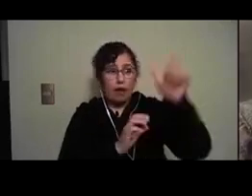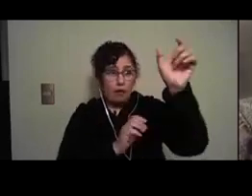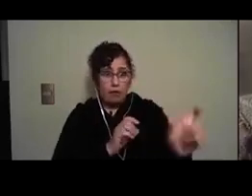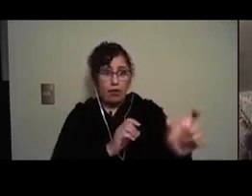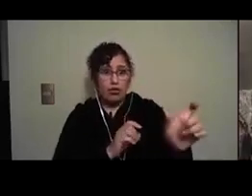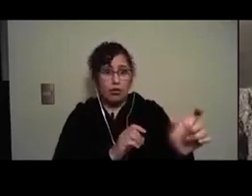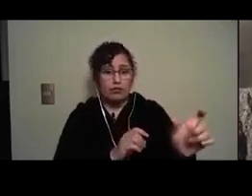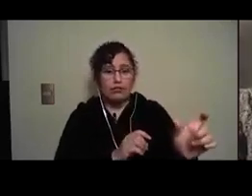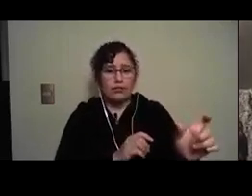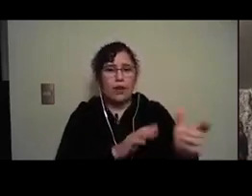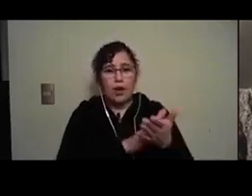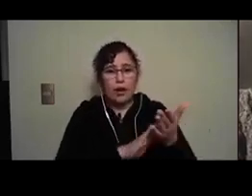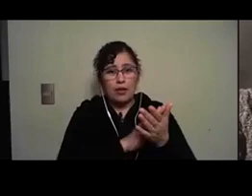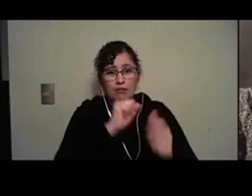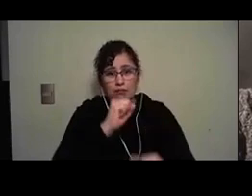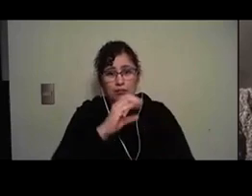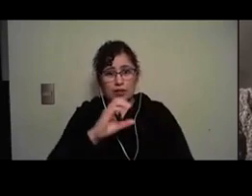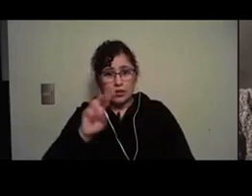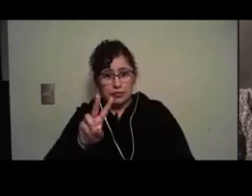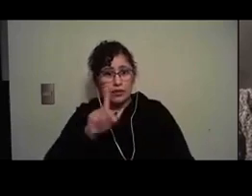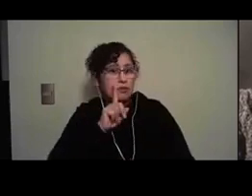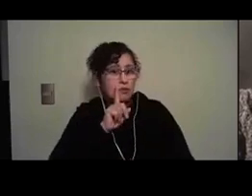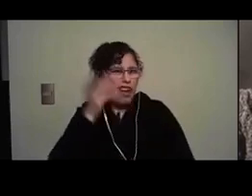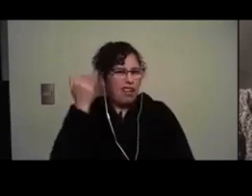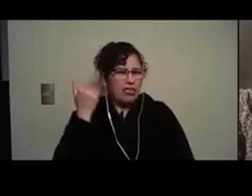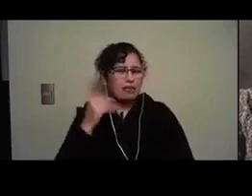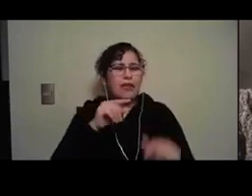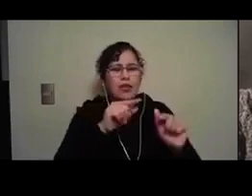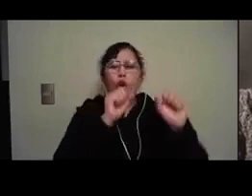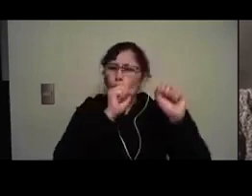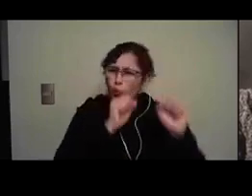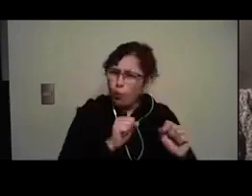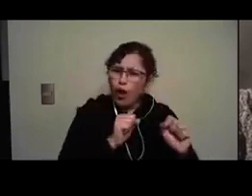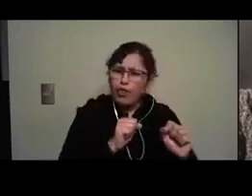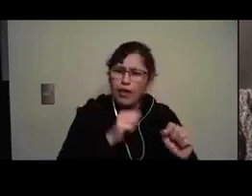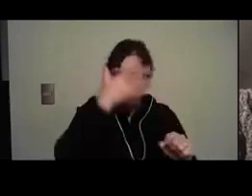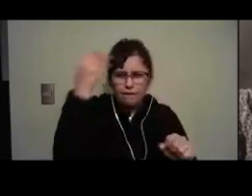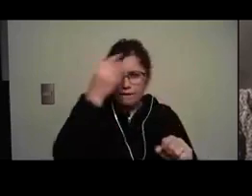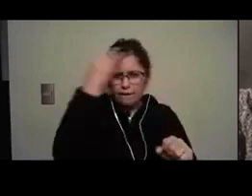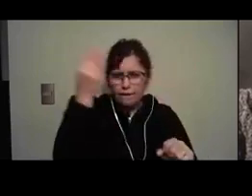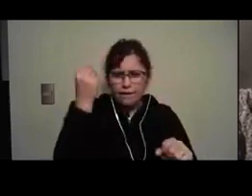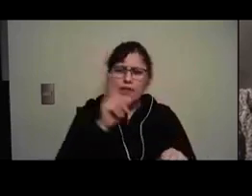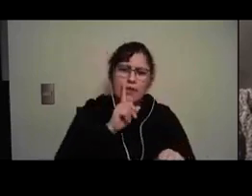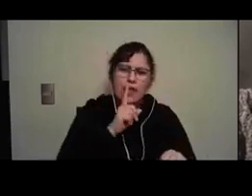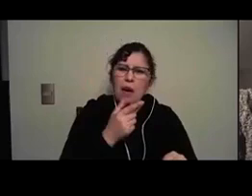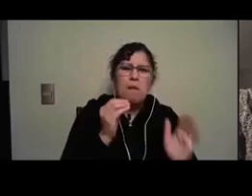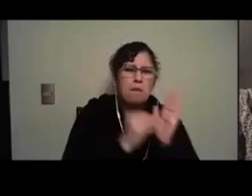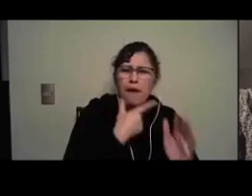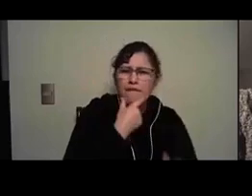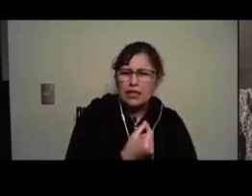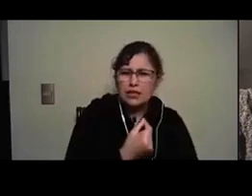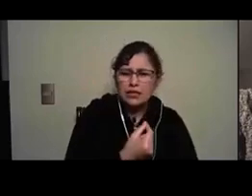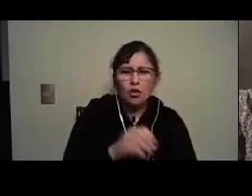tenido accidente cerebrovascular. ¿Podría ser más susceptible a enfermarse de Alzheimer o aumentar